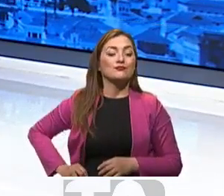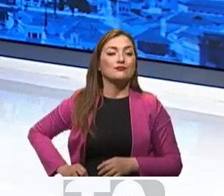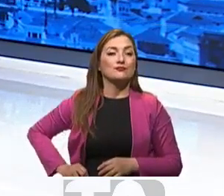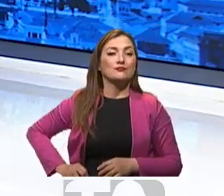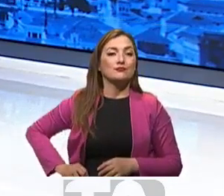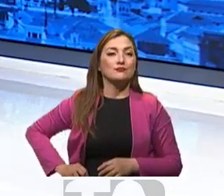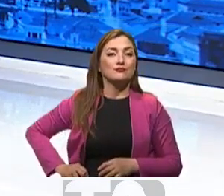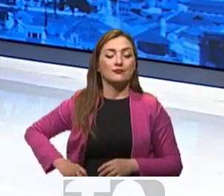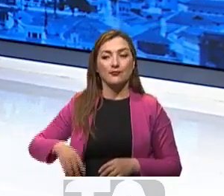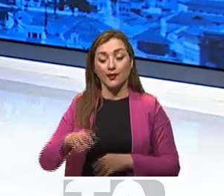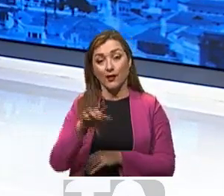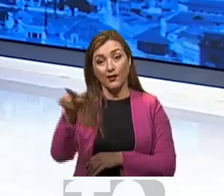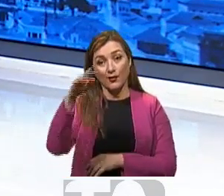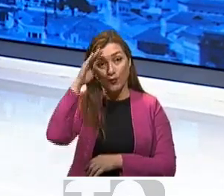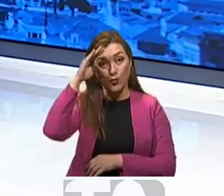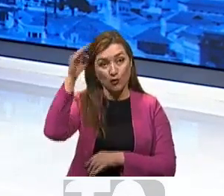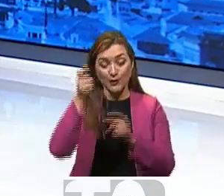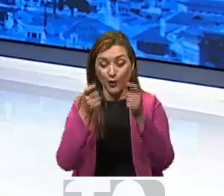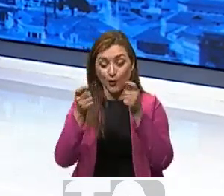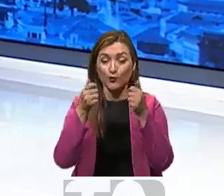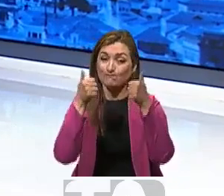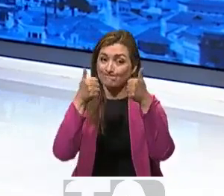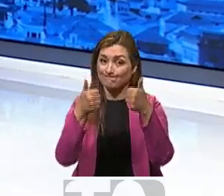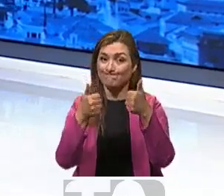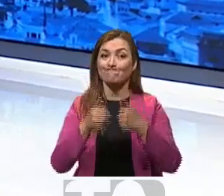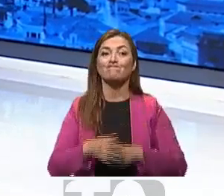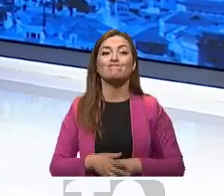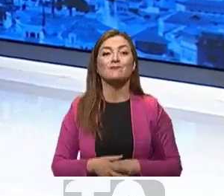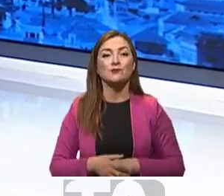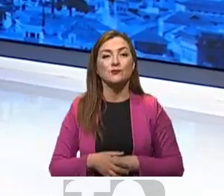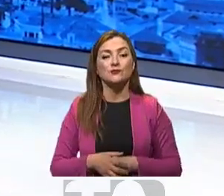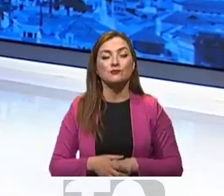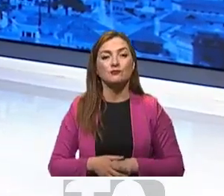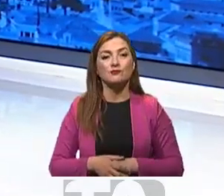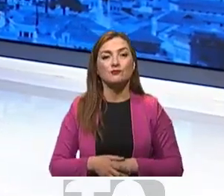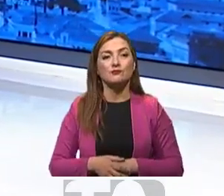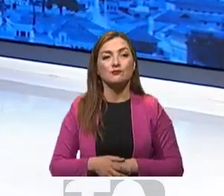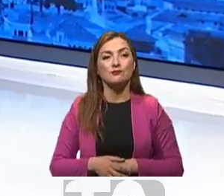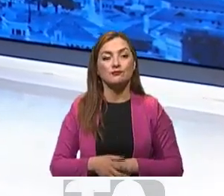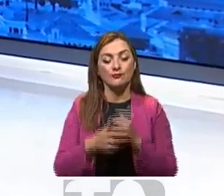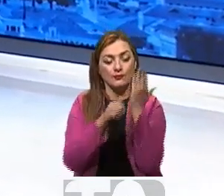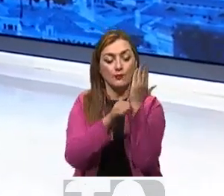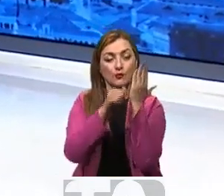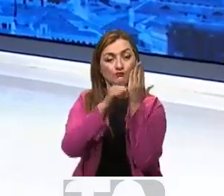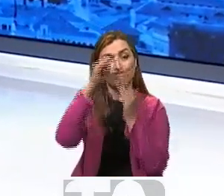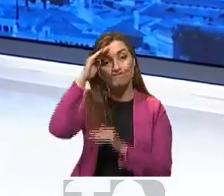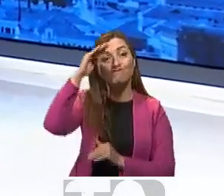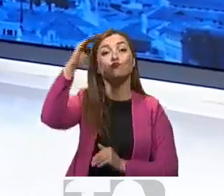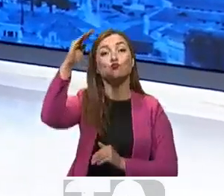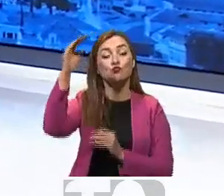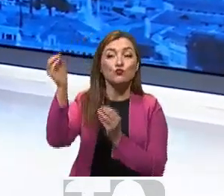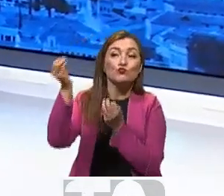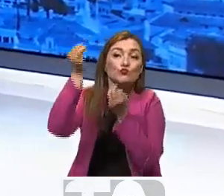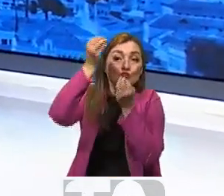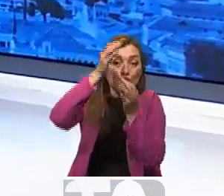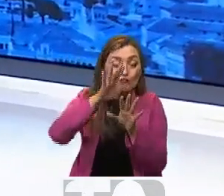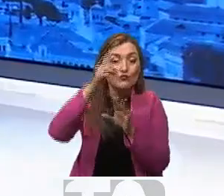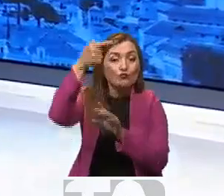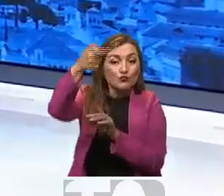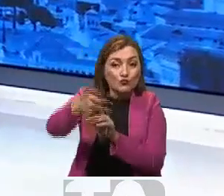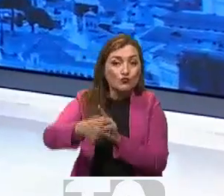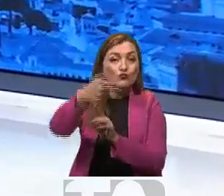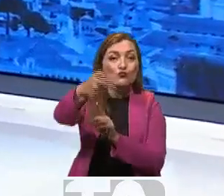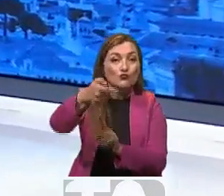la policía está realizando estos operativos de control. Y ahora les contamos que el ministro del Interior indicó que en los próximos